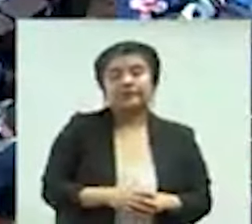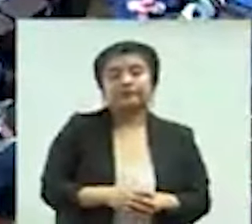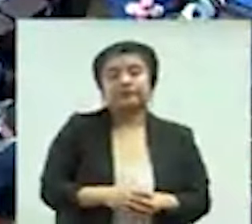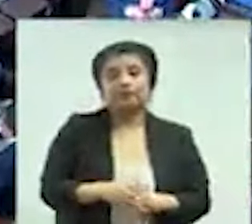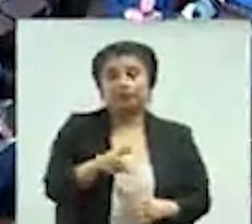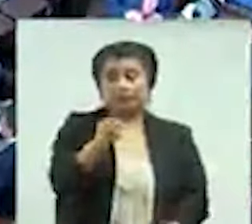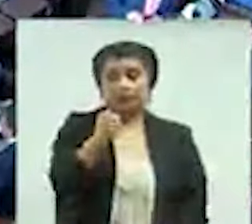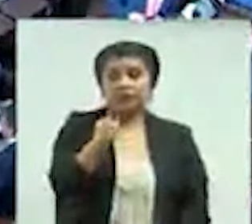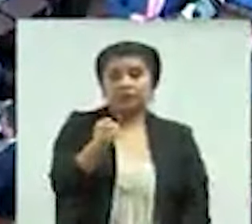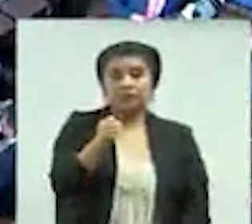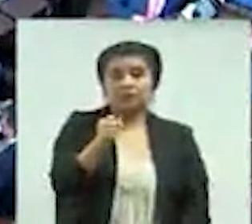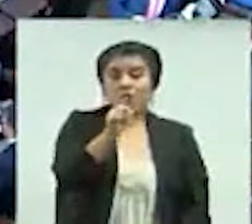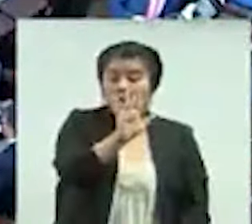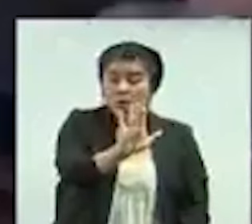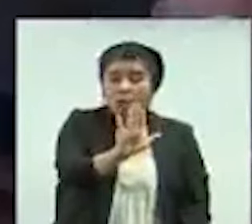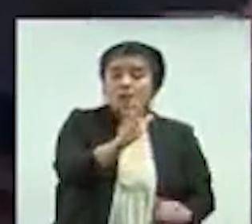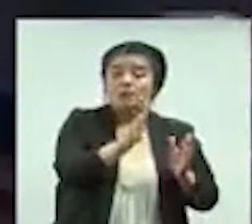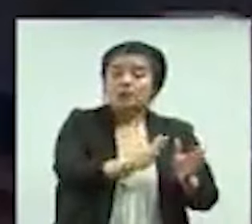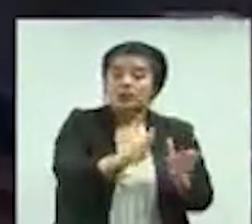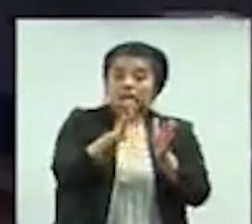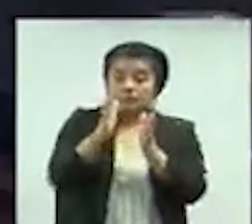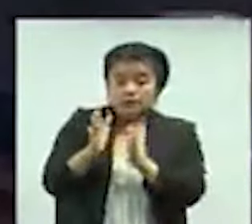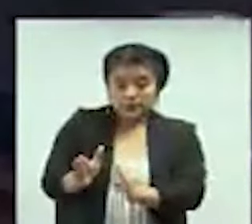Solo por el orden,